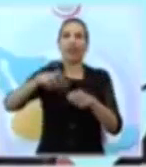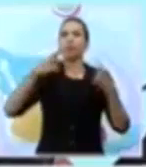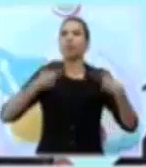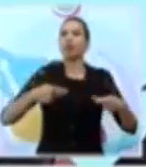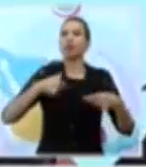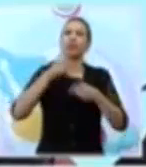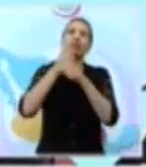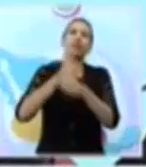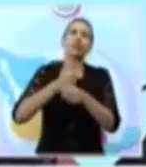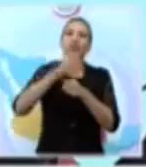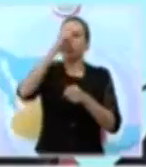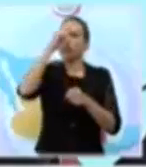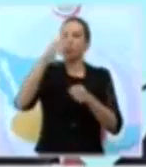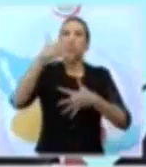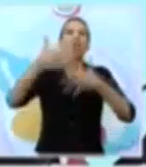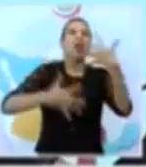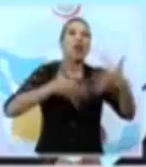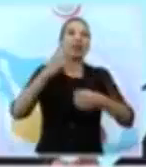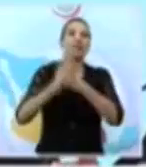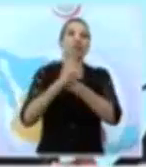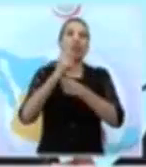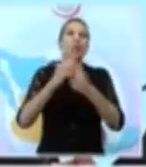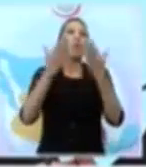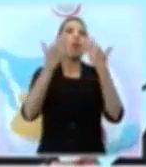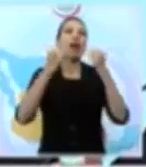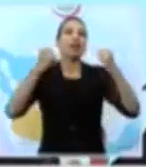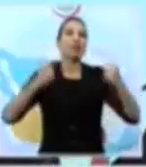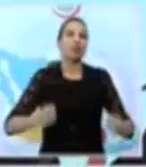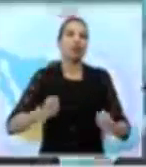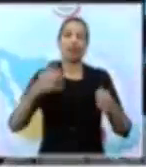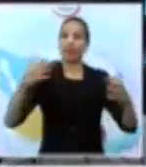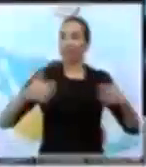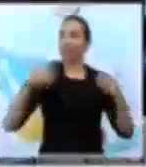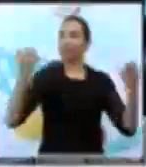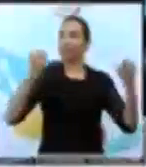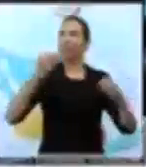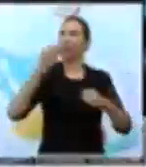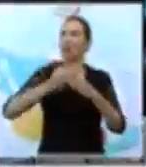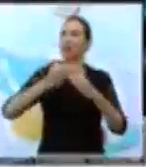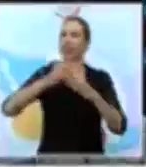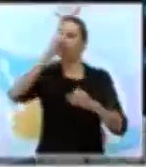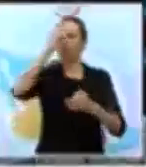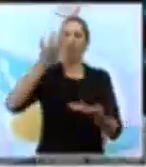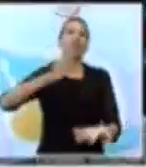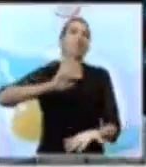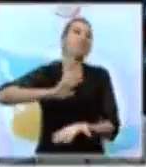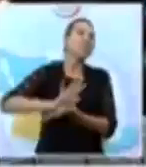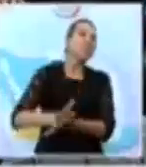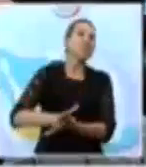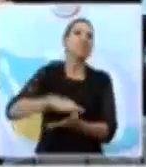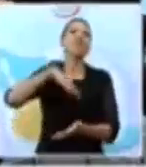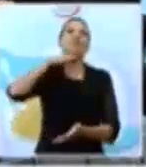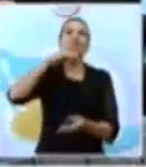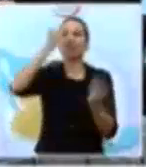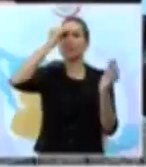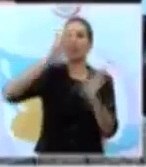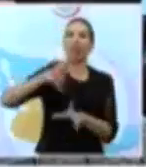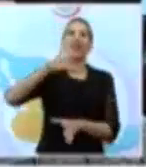la violencia y la inseguridad e indignada por la impunidad y la